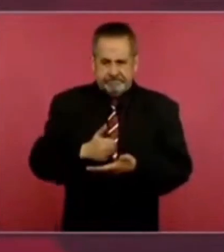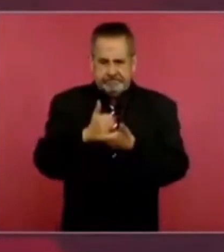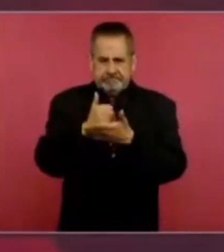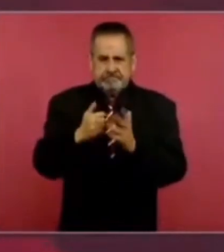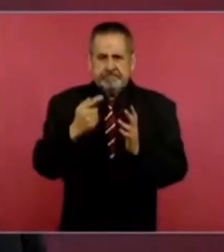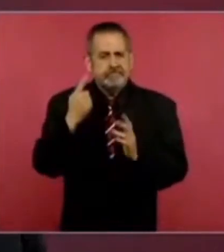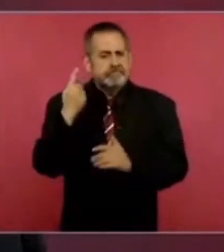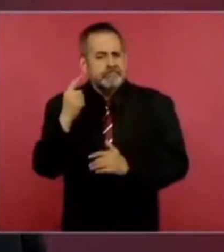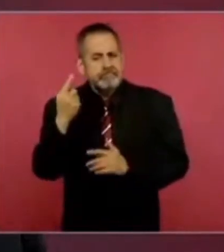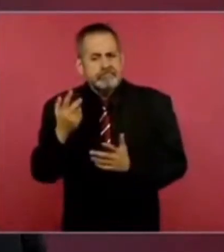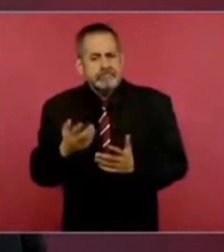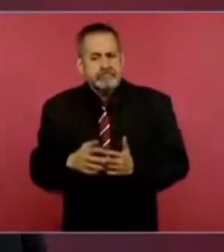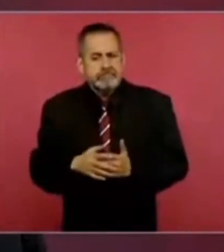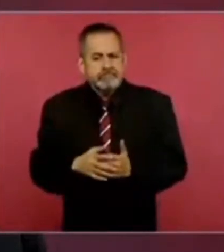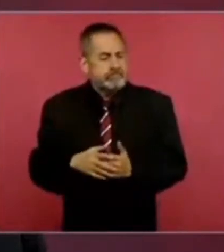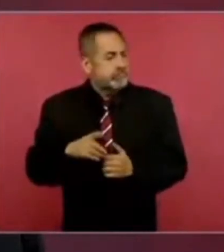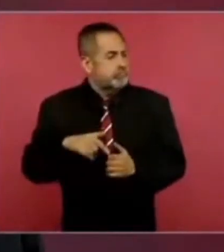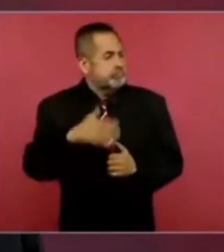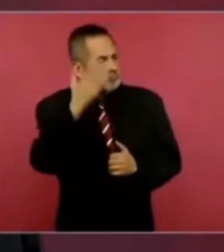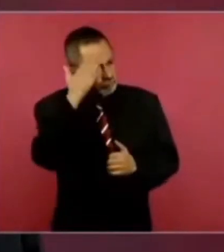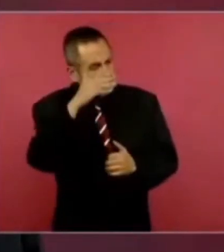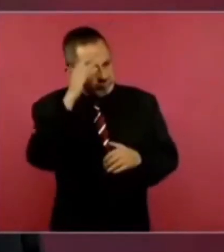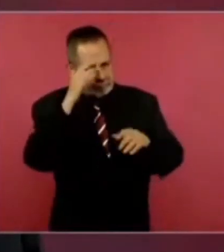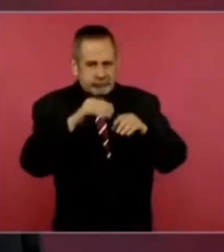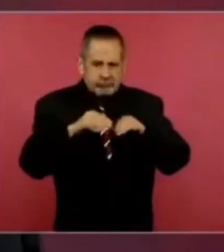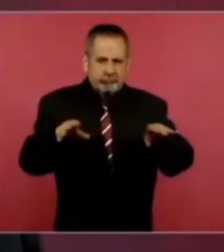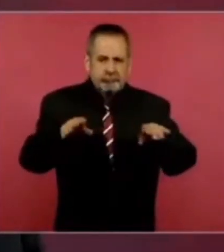a que se sepan las cosas